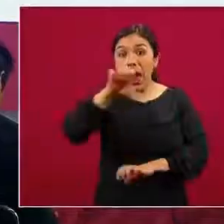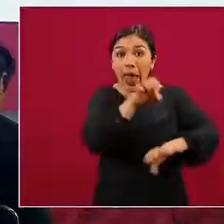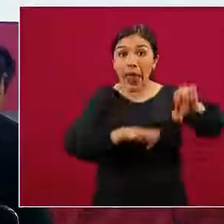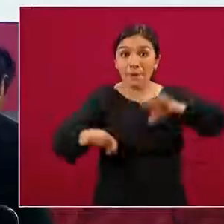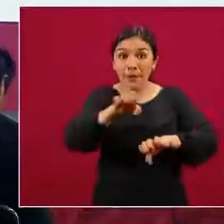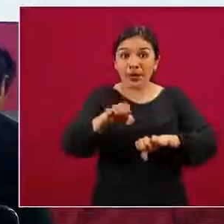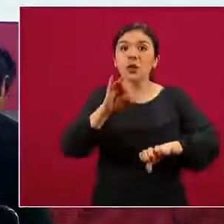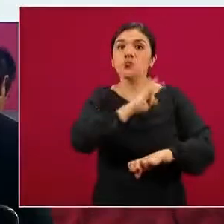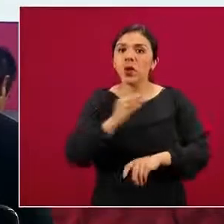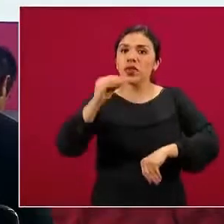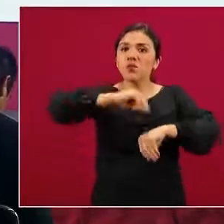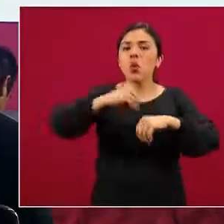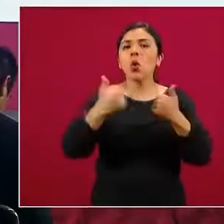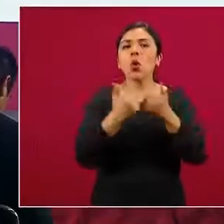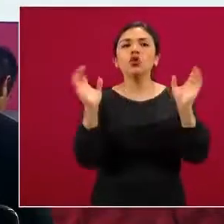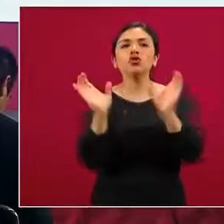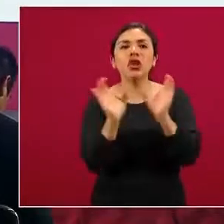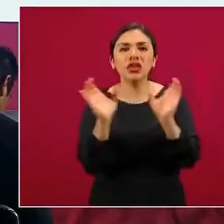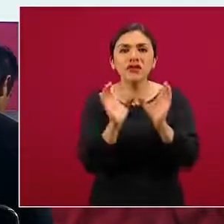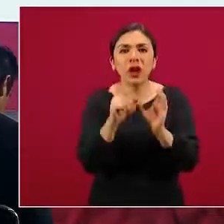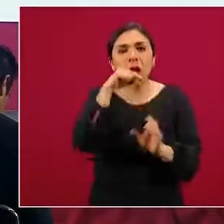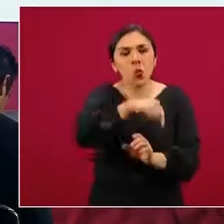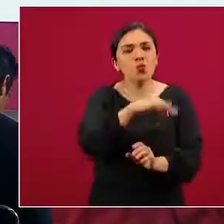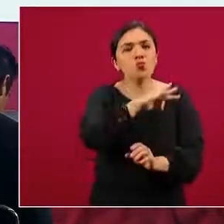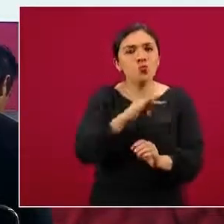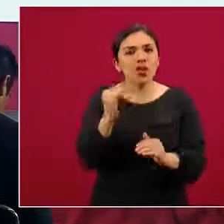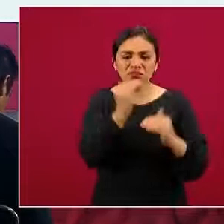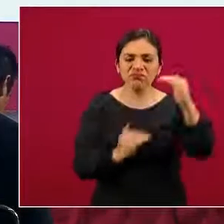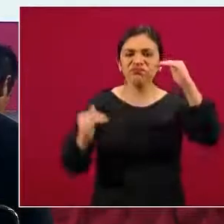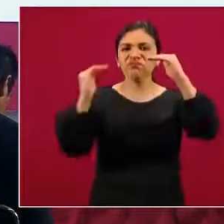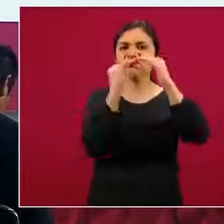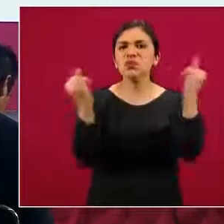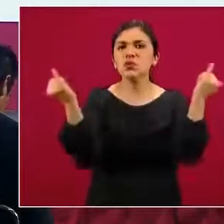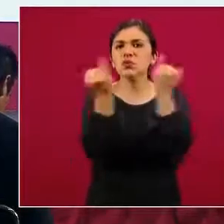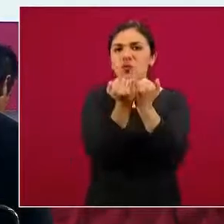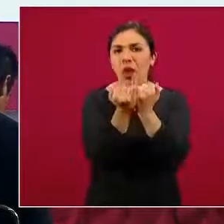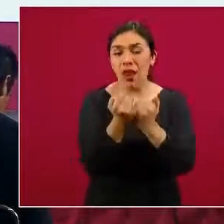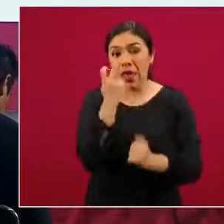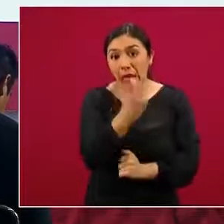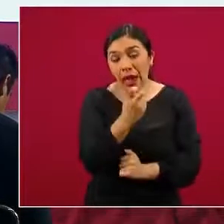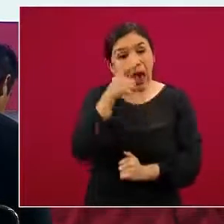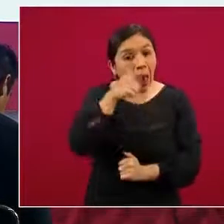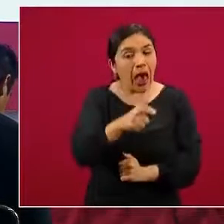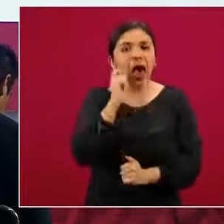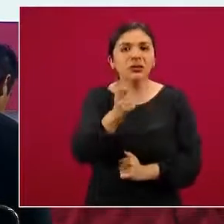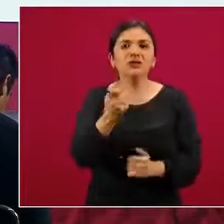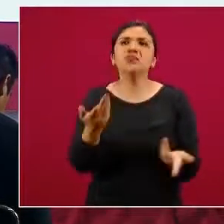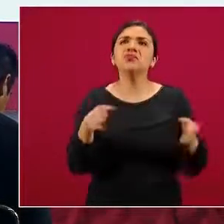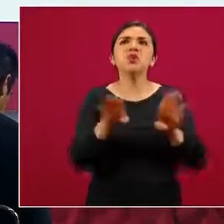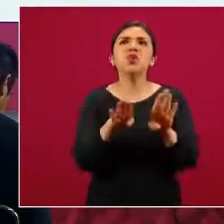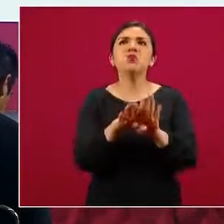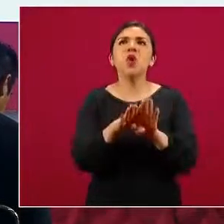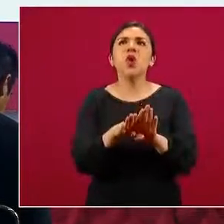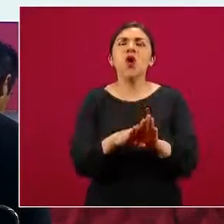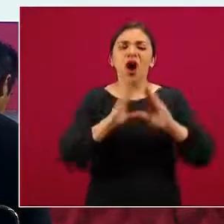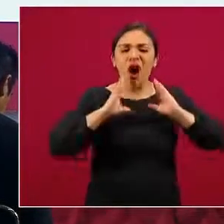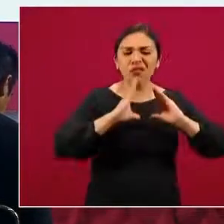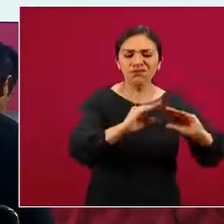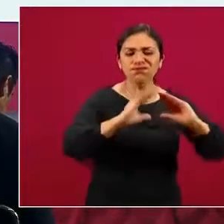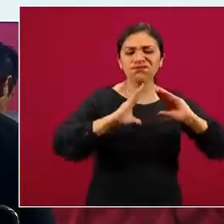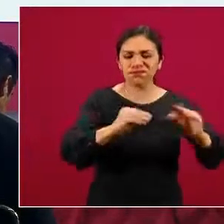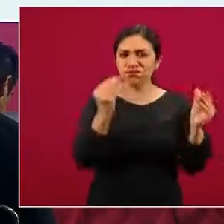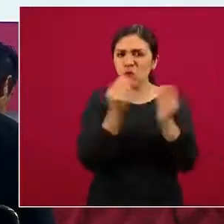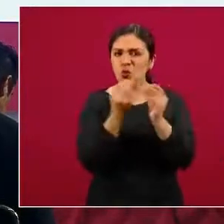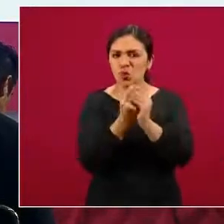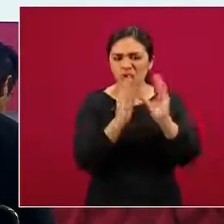se certifiquen y que promueven la igualdad, ¿no? Igual que tienen que ver desde la